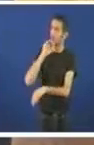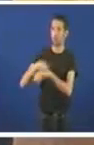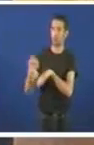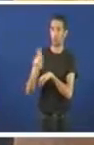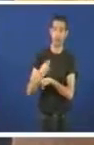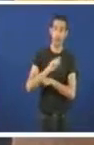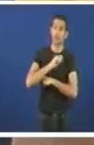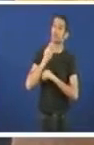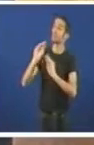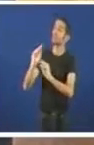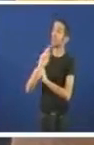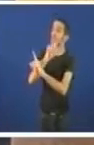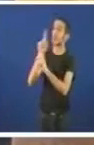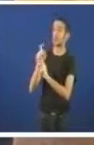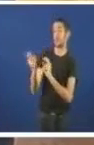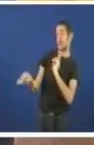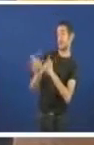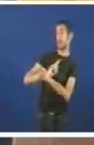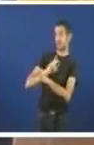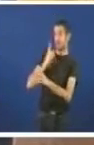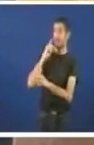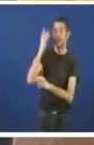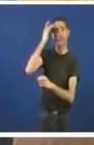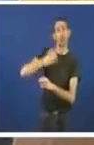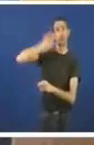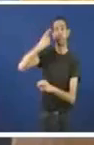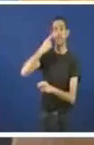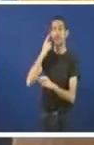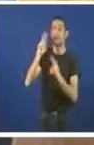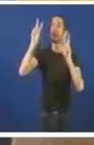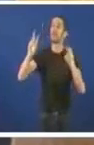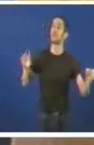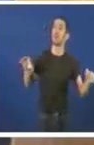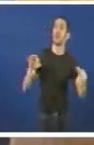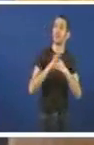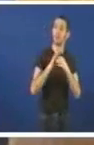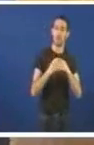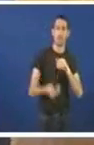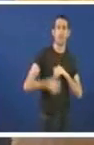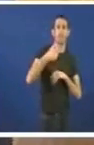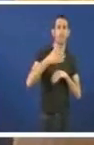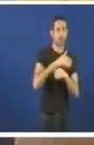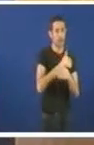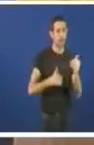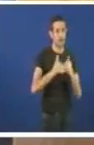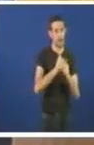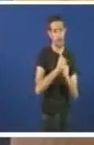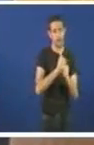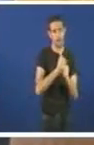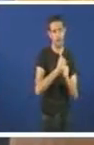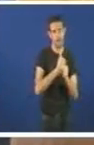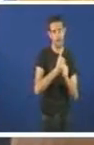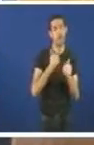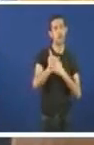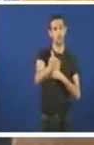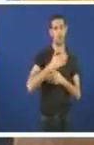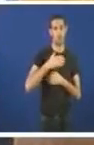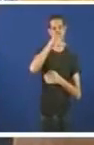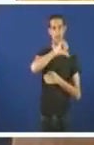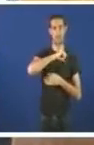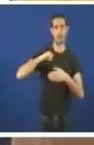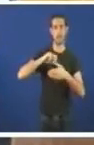as súas respostas e as súas iniciativas ante un asunto que é clave para o futuro do país. Pedímosle tamén que,